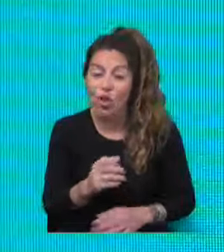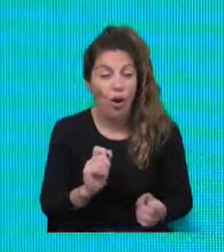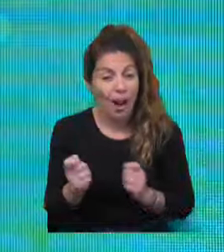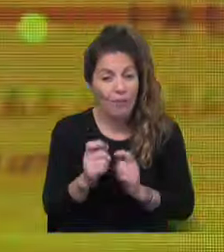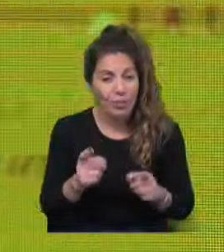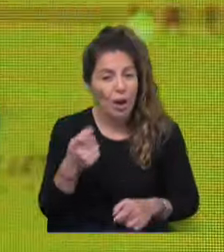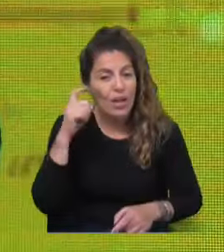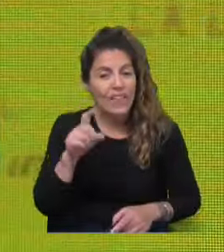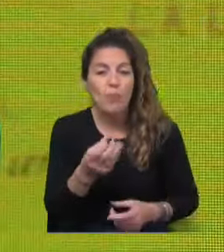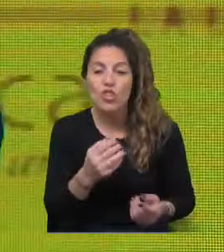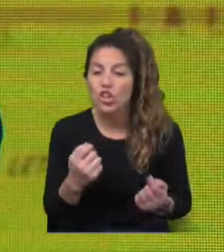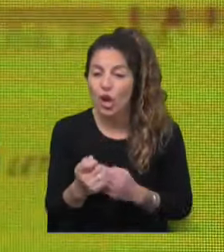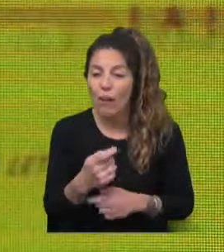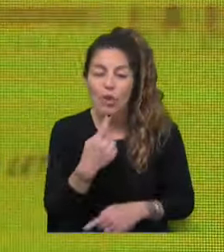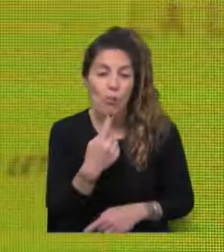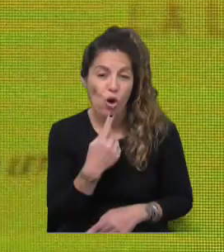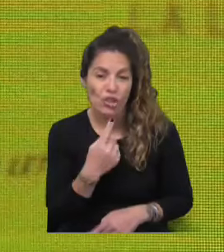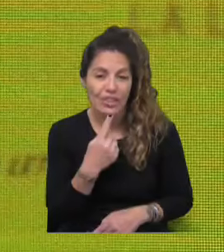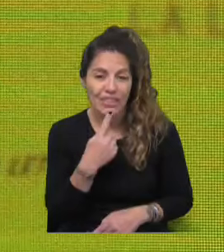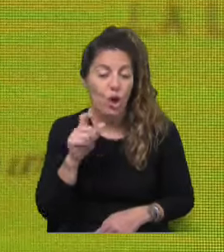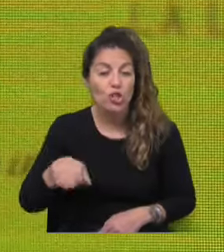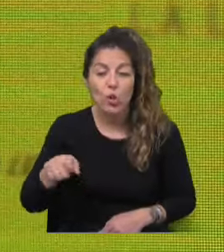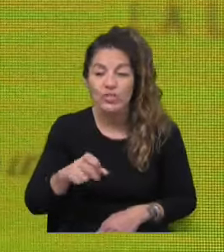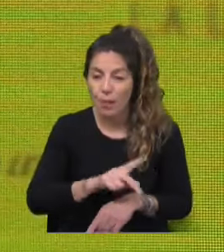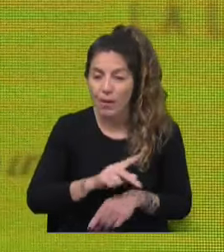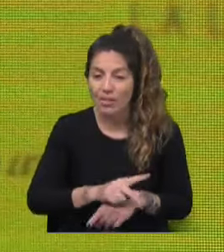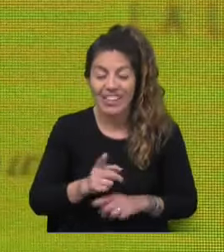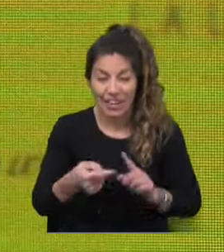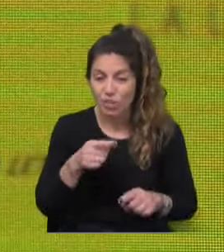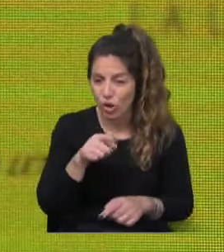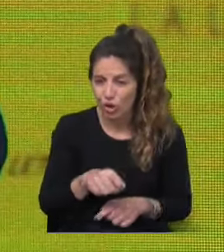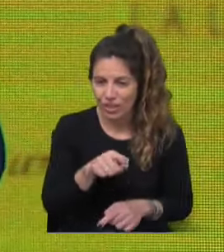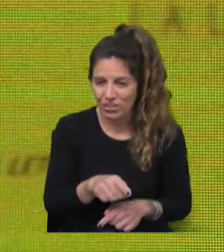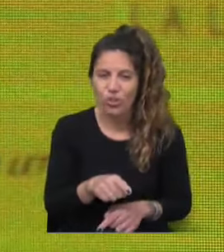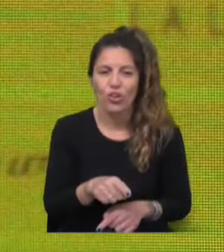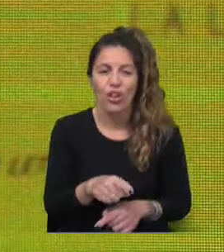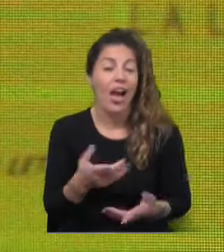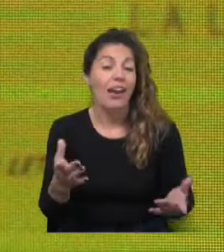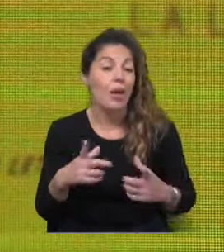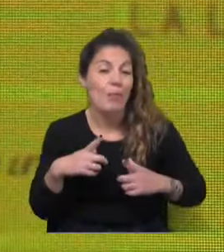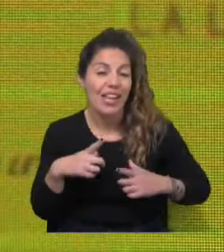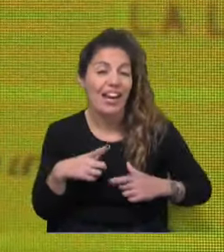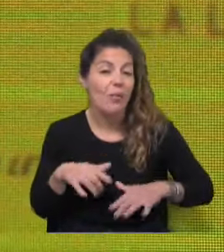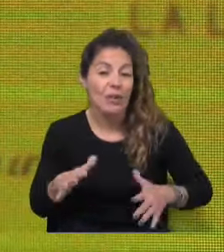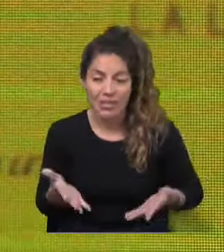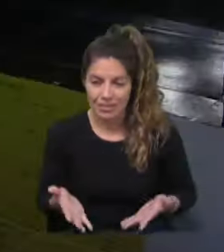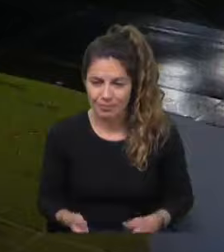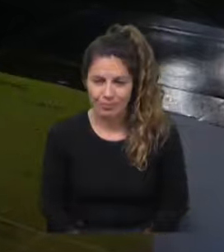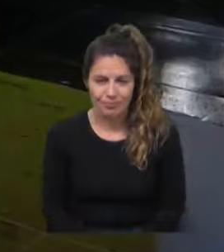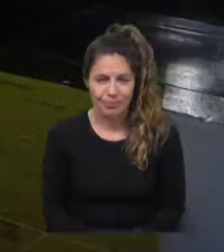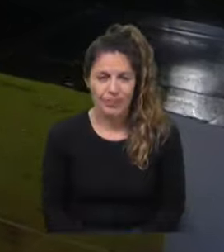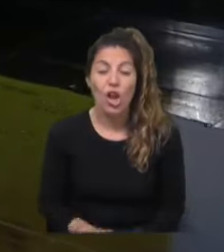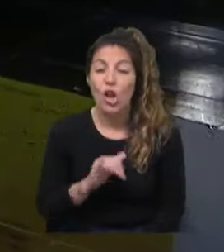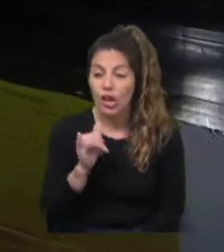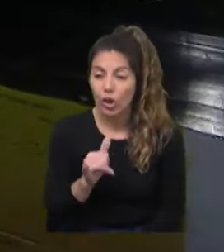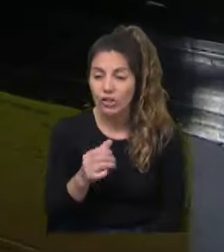idea de que muchos de estos movimientos políticos y judiciales en Paraguay tienen que ver con eso, así que habrá que esperar qué sucede. No, lo que vos